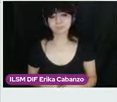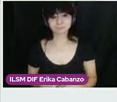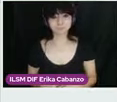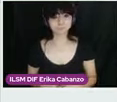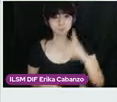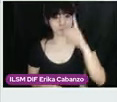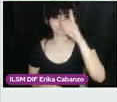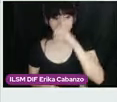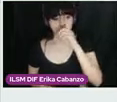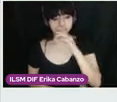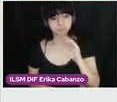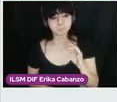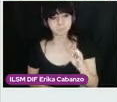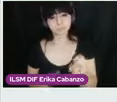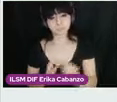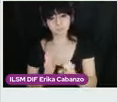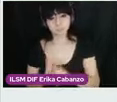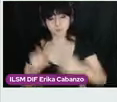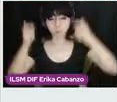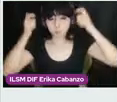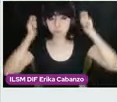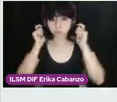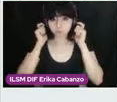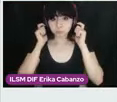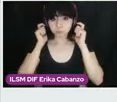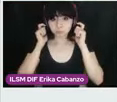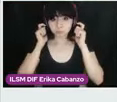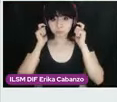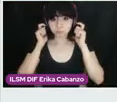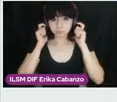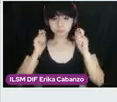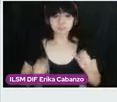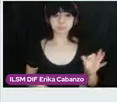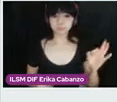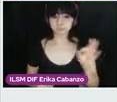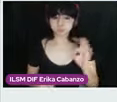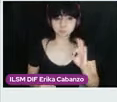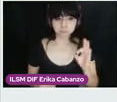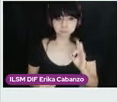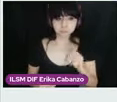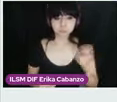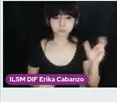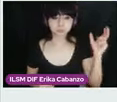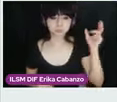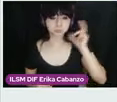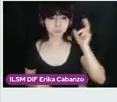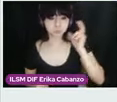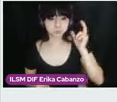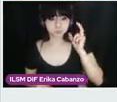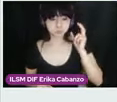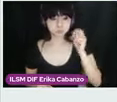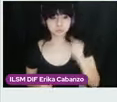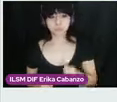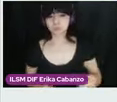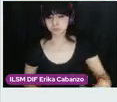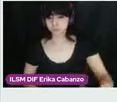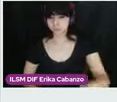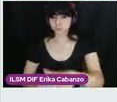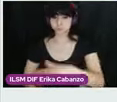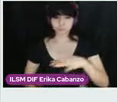utilizar audífonos, ¿sí? Dispositivos de enriquecimiento ambiental generados de sonido. Aquí